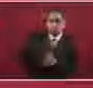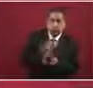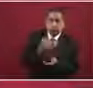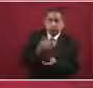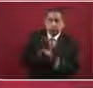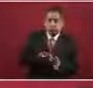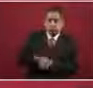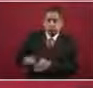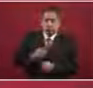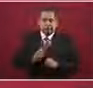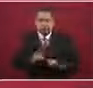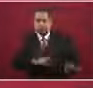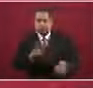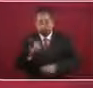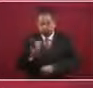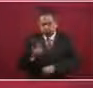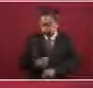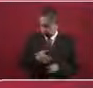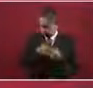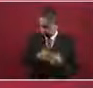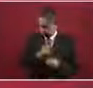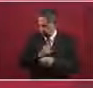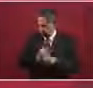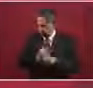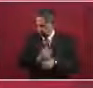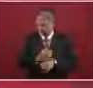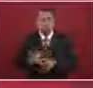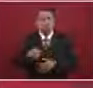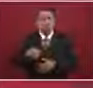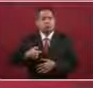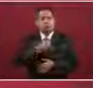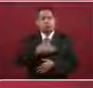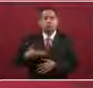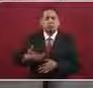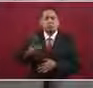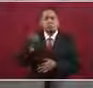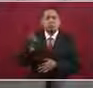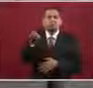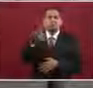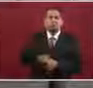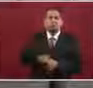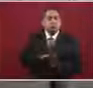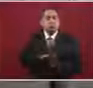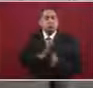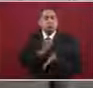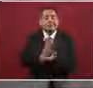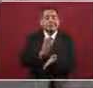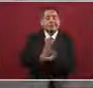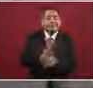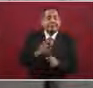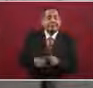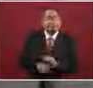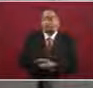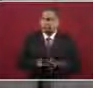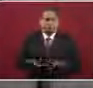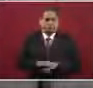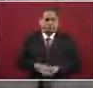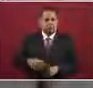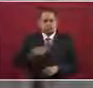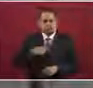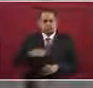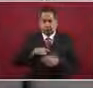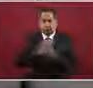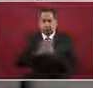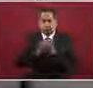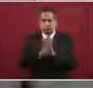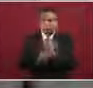investigación, que no haya línea, que no haya consigna. El gobierno no es cómplice, no